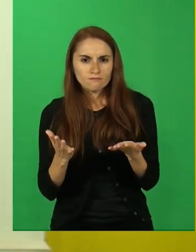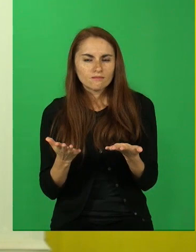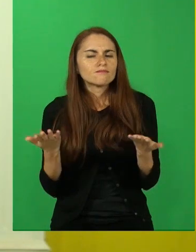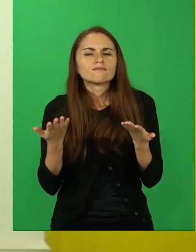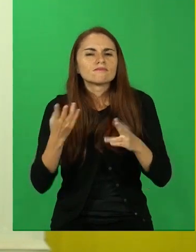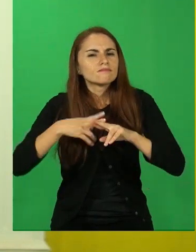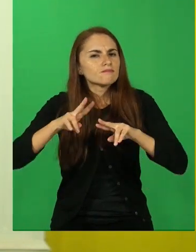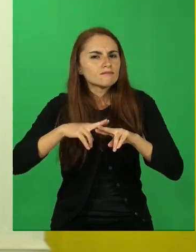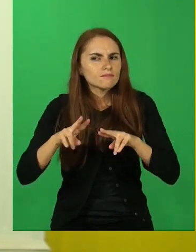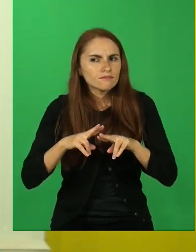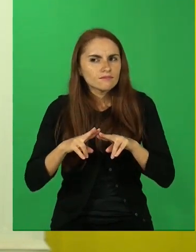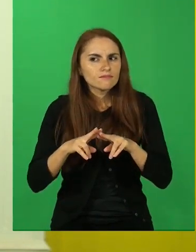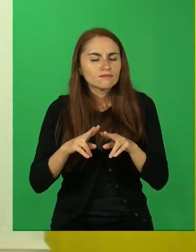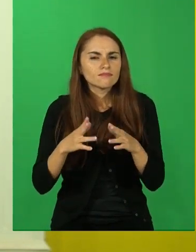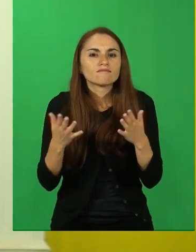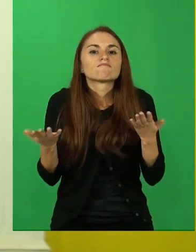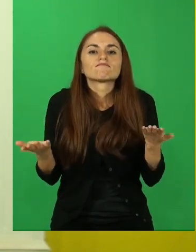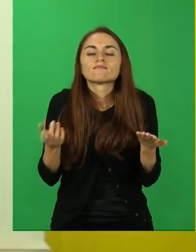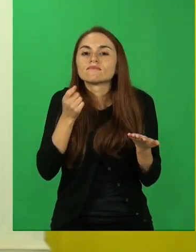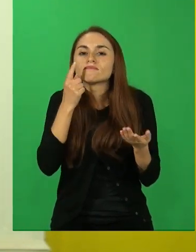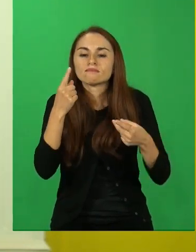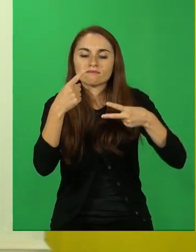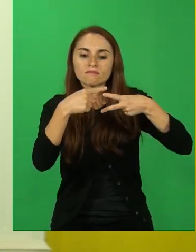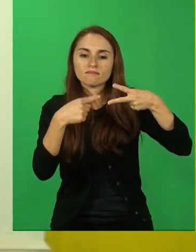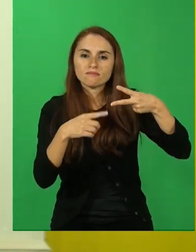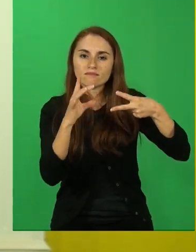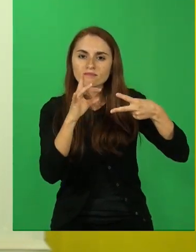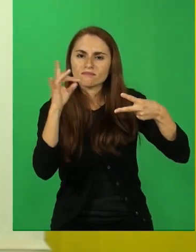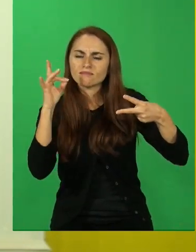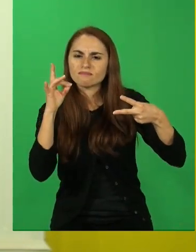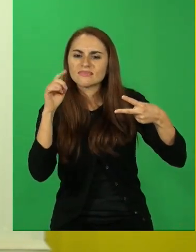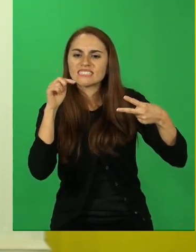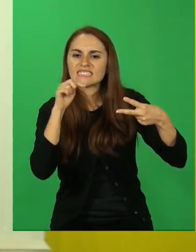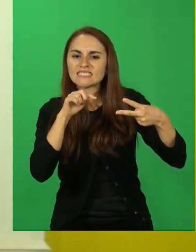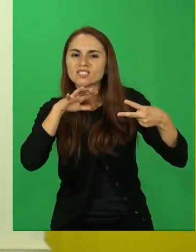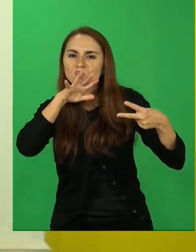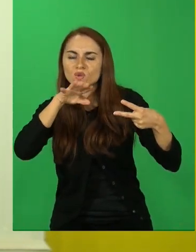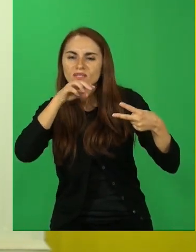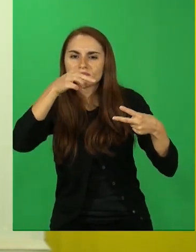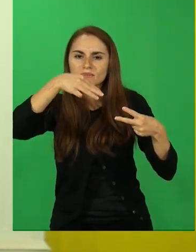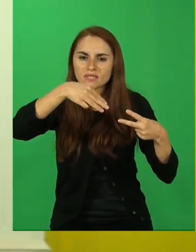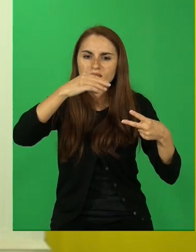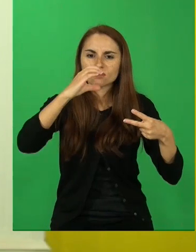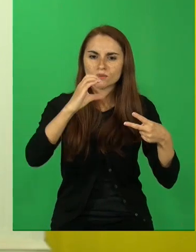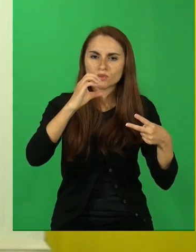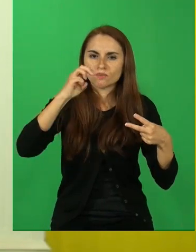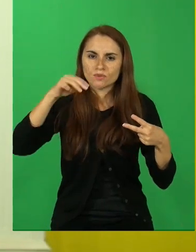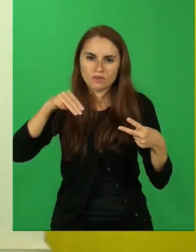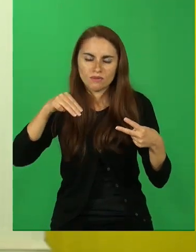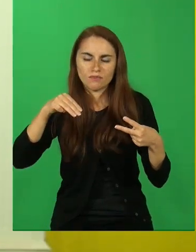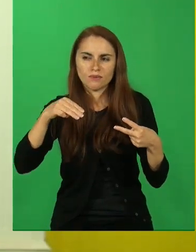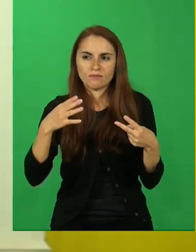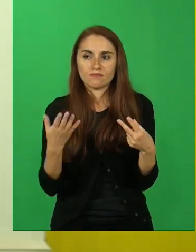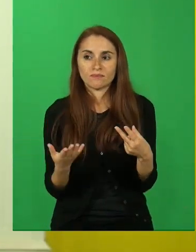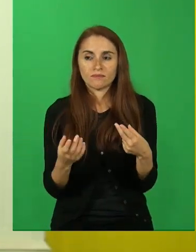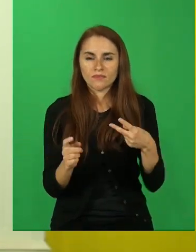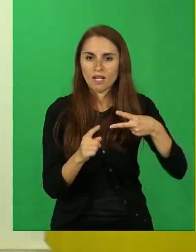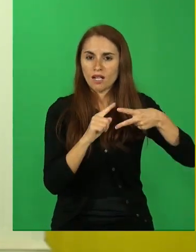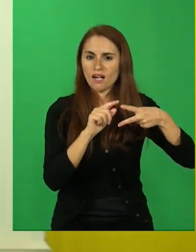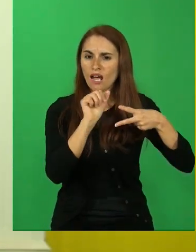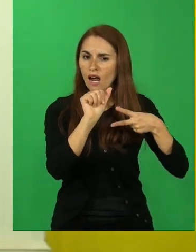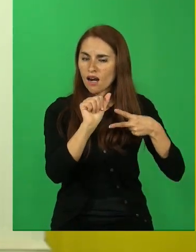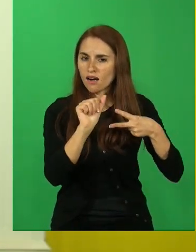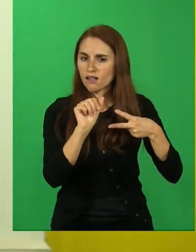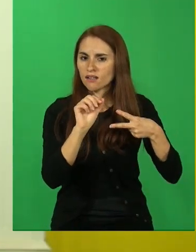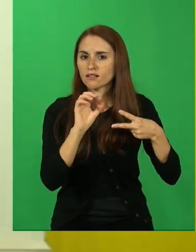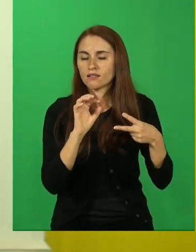Veamos entonces cuál de los dos problemas haría referencia a el mínimo común múltiplo. El primer problema